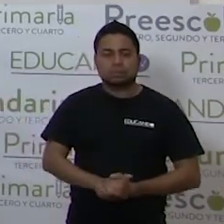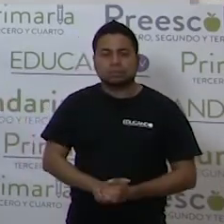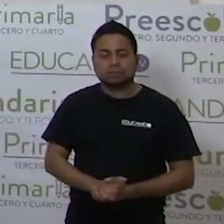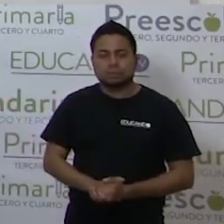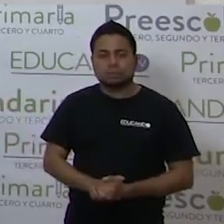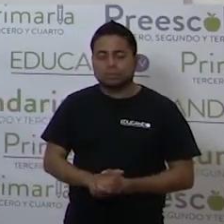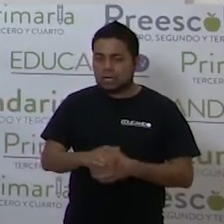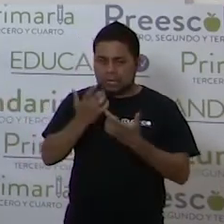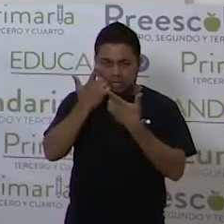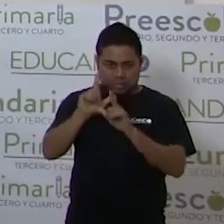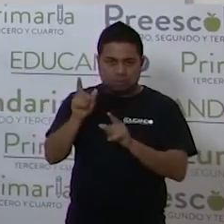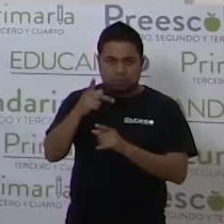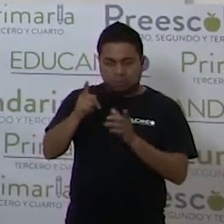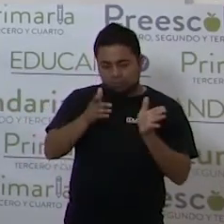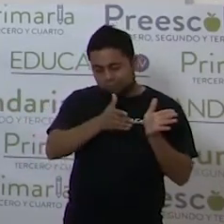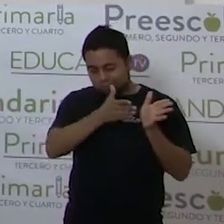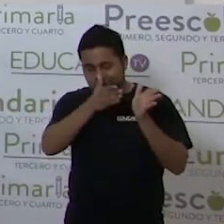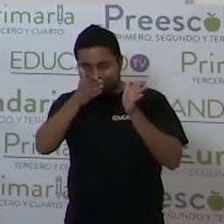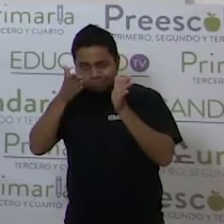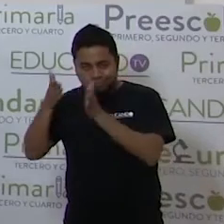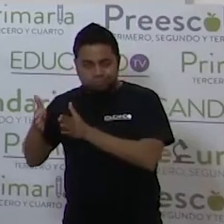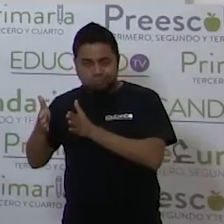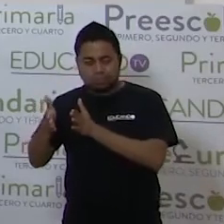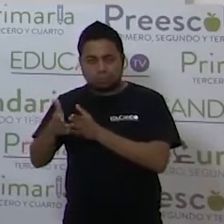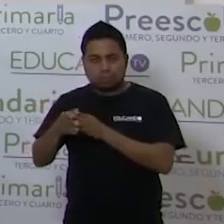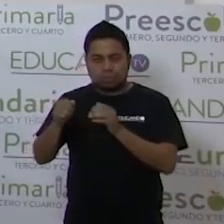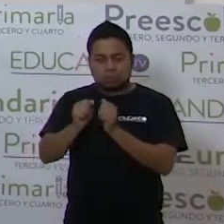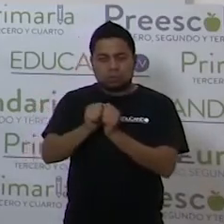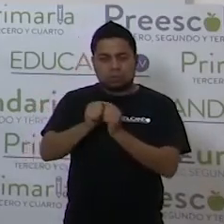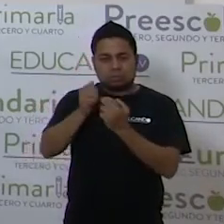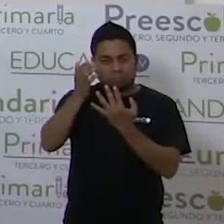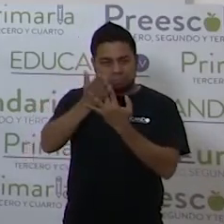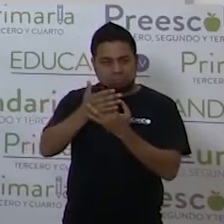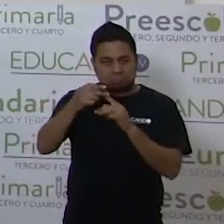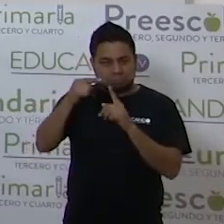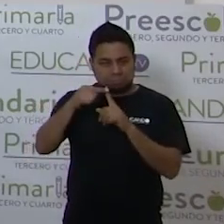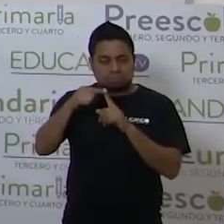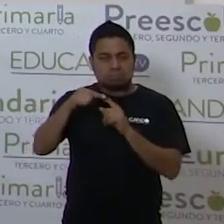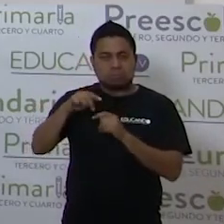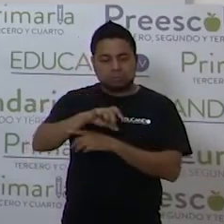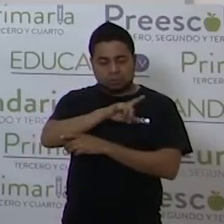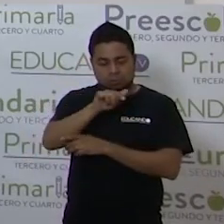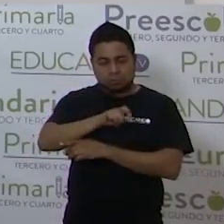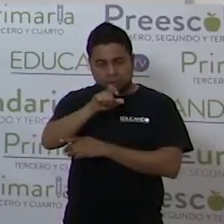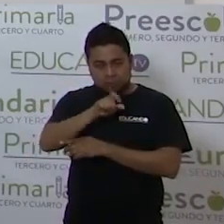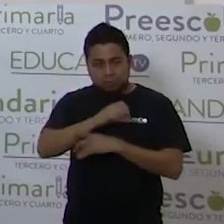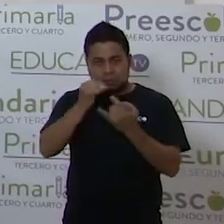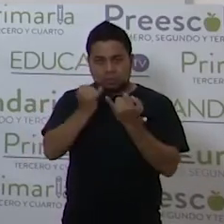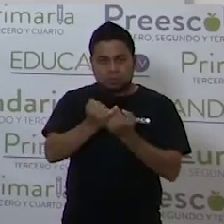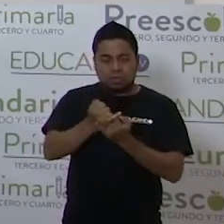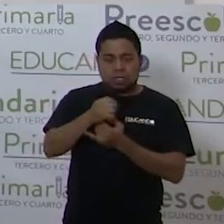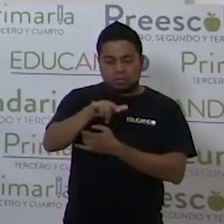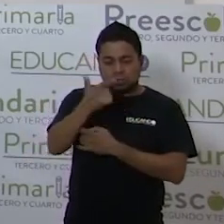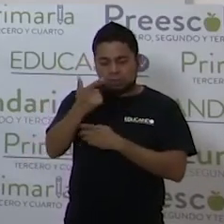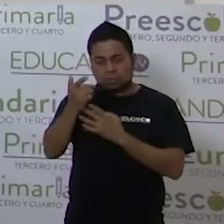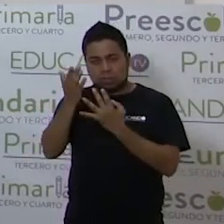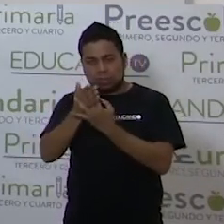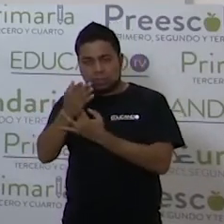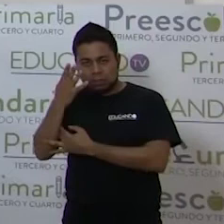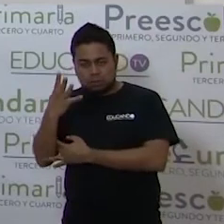como sea pero le pasamos al siguiente miembro dividiendo y después x igualados entre